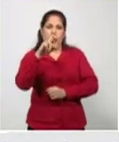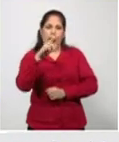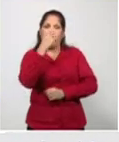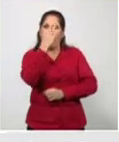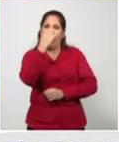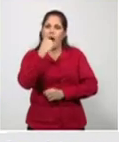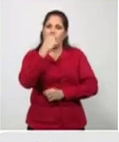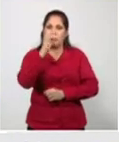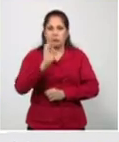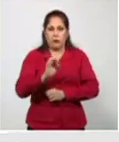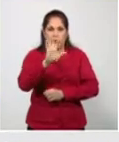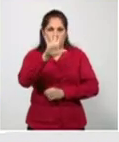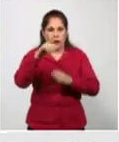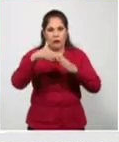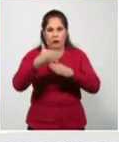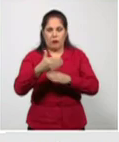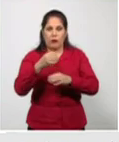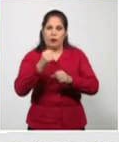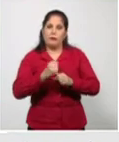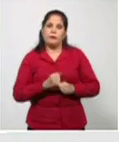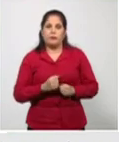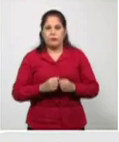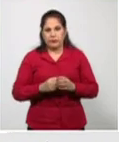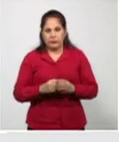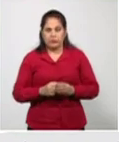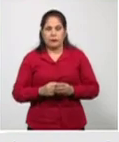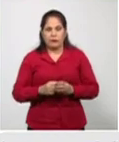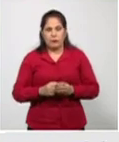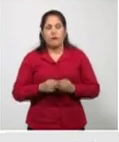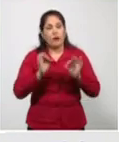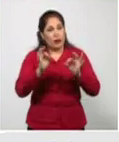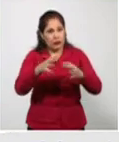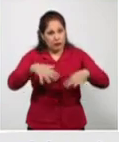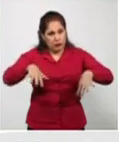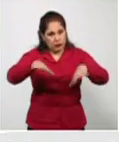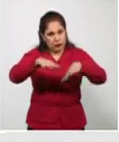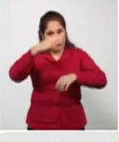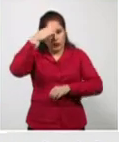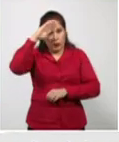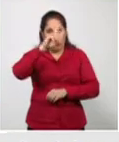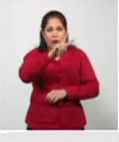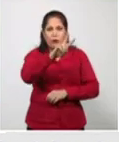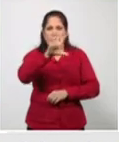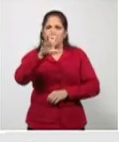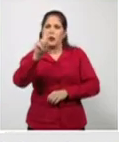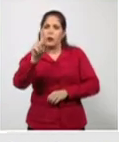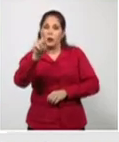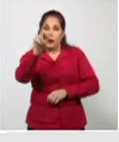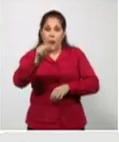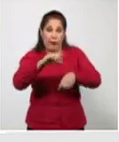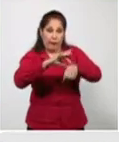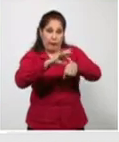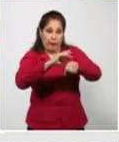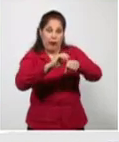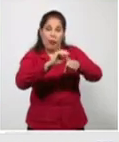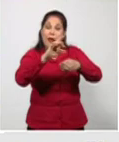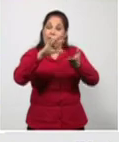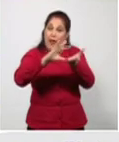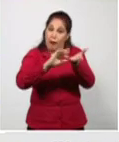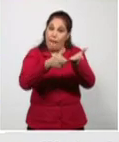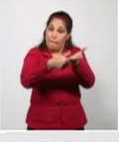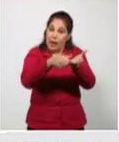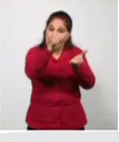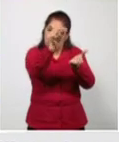al 5.º día. Realmente esa es la situación. De los 251 pasajeros, 164